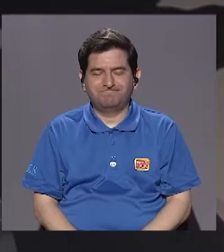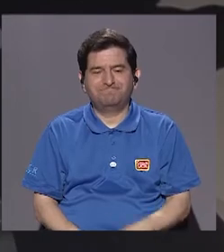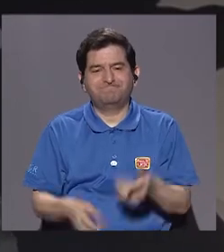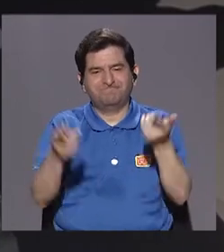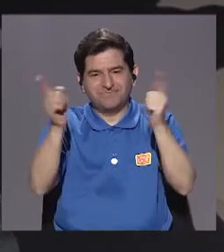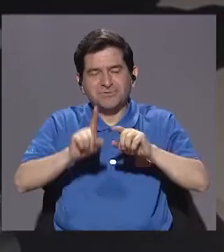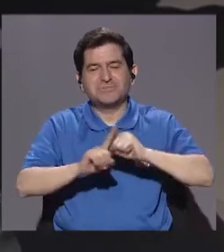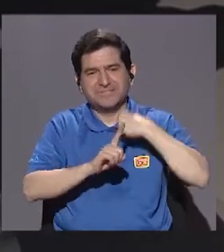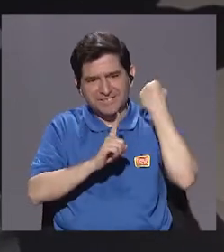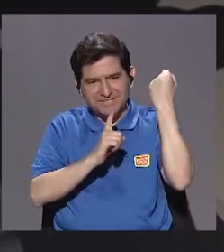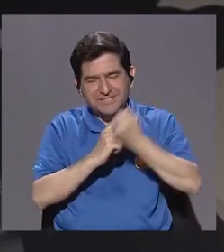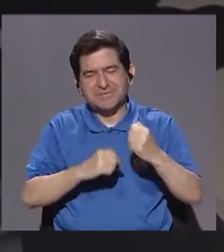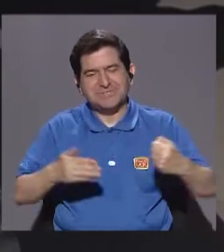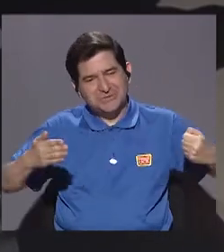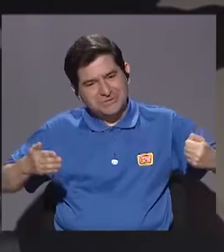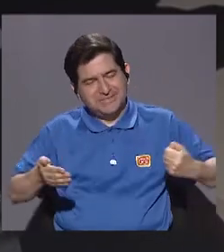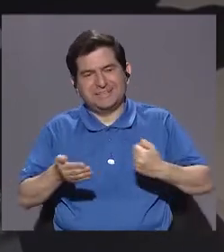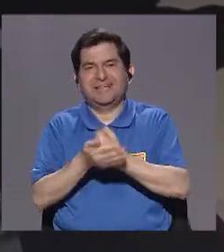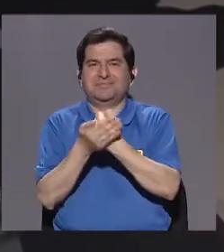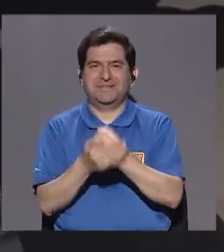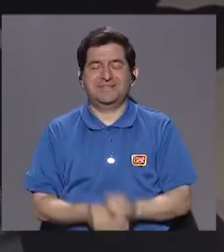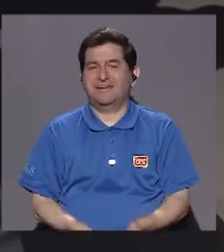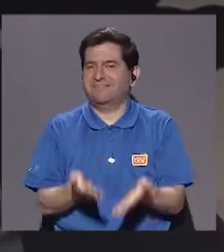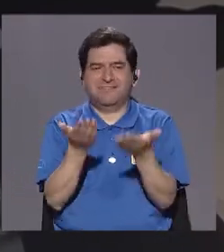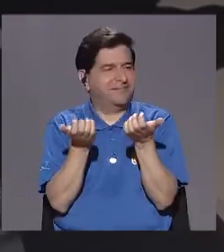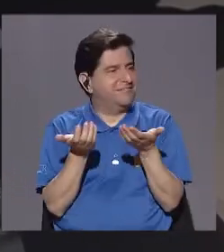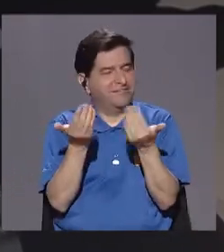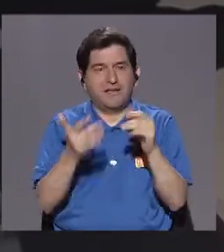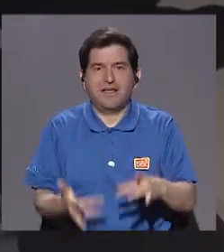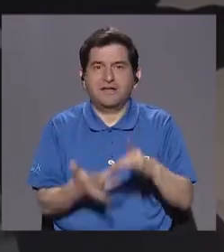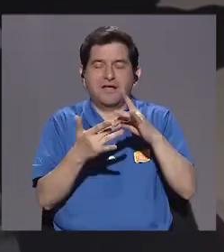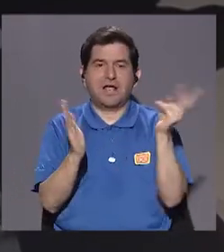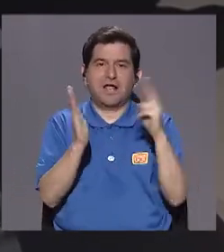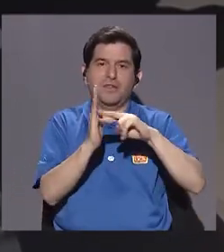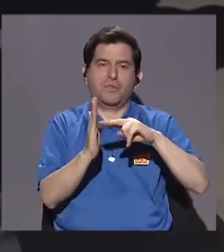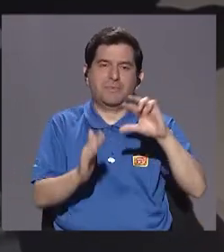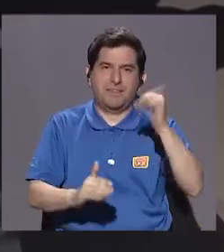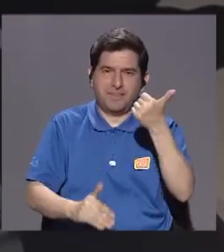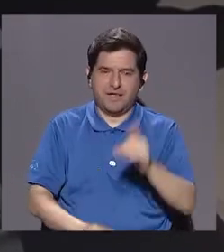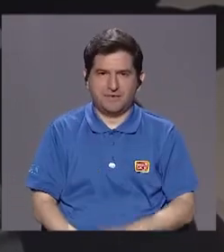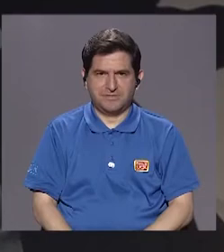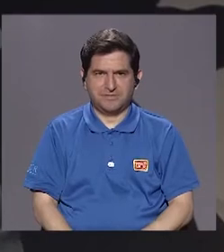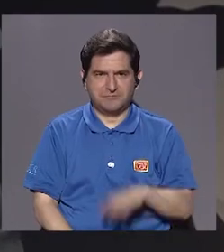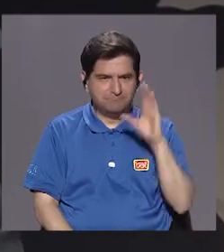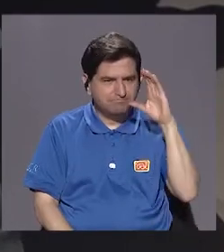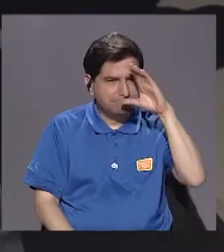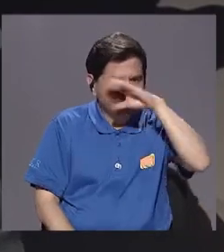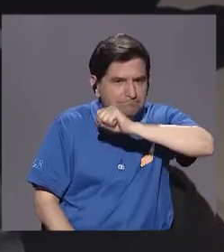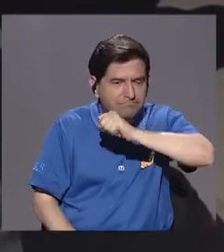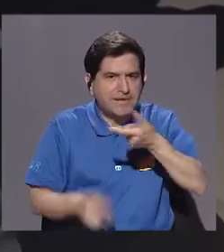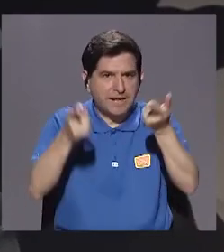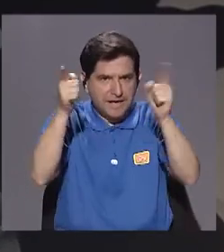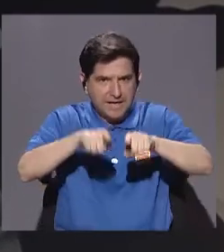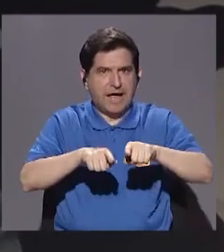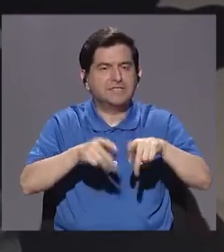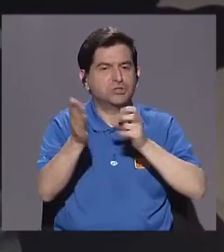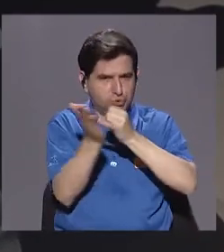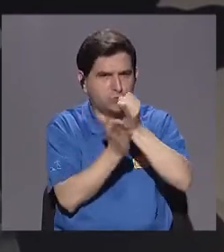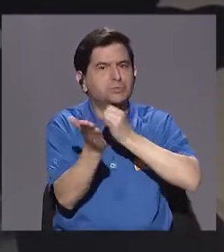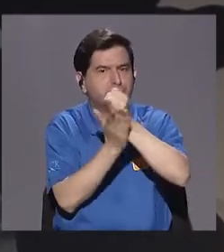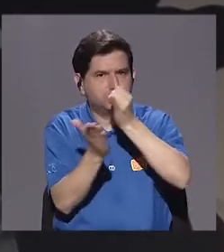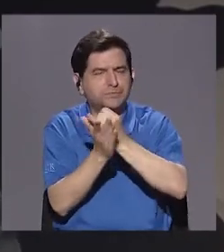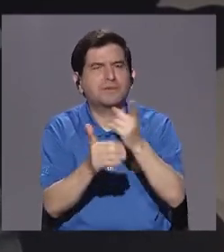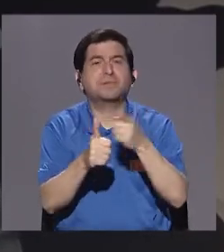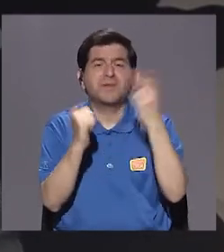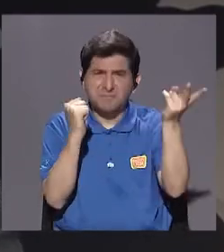estos estos aspectos que lamentablemente quisiéramos que no pasaron sobre todo en el 2010 creo que vimos más más casos que tuvimos que investigar